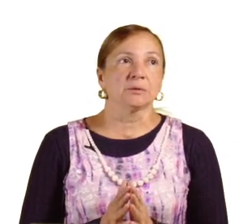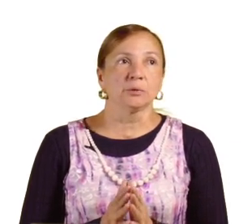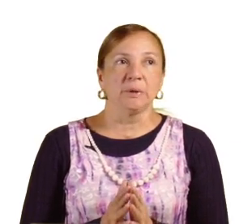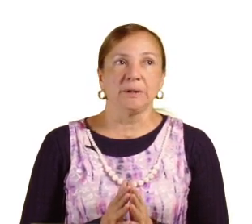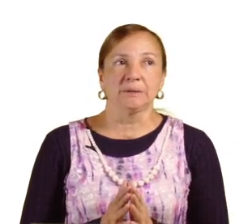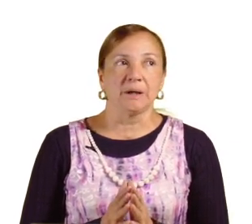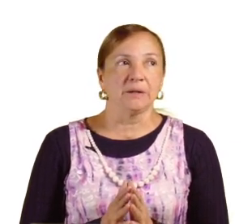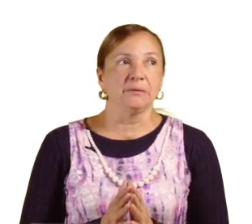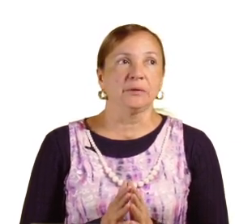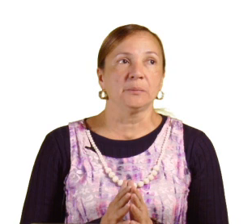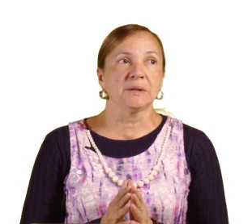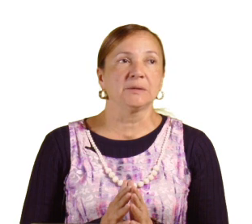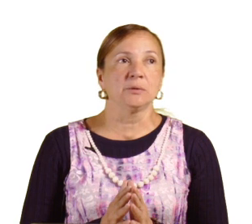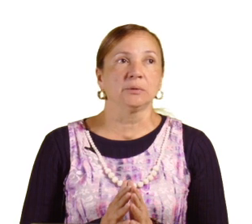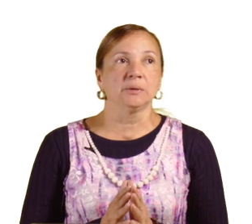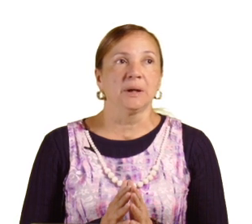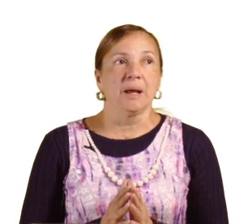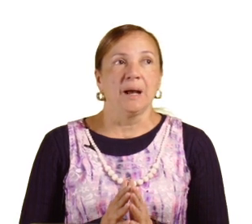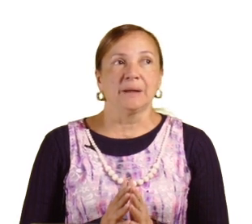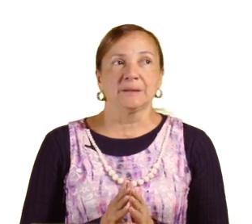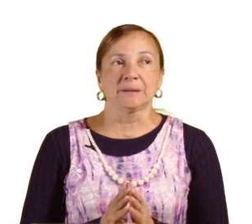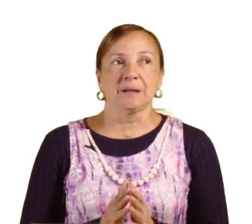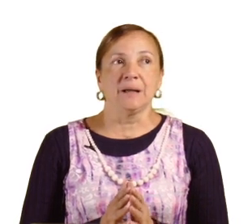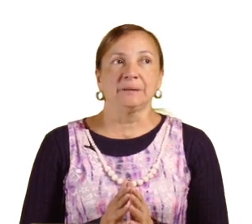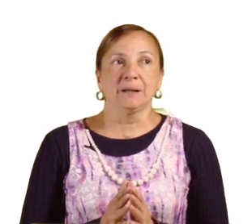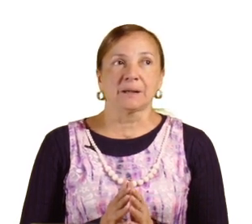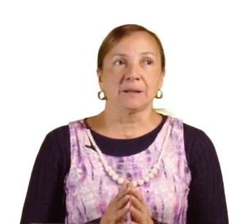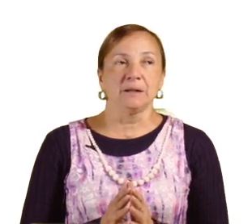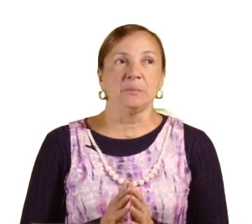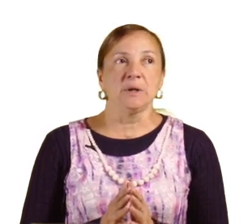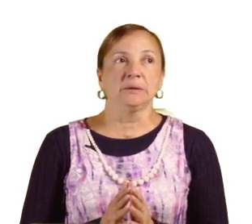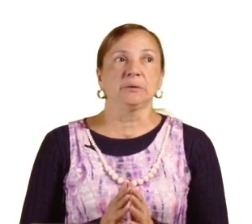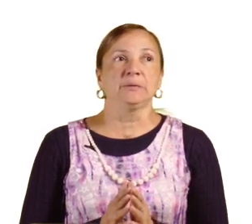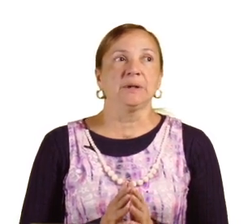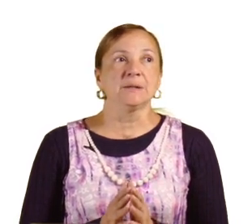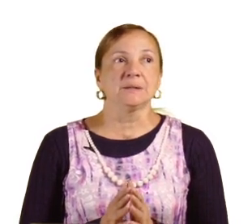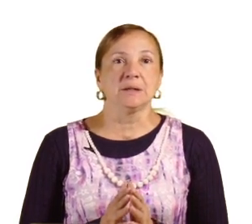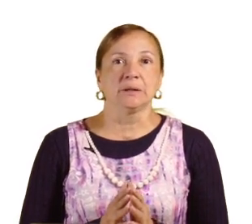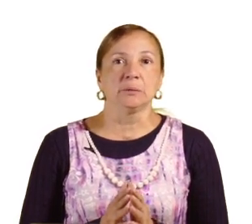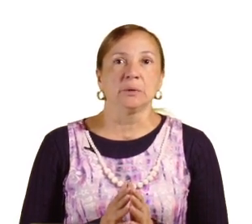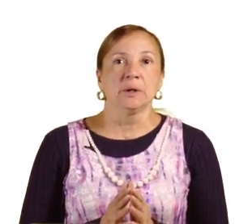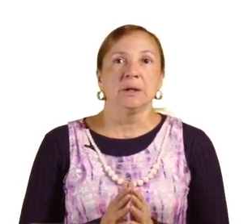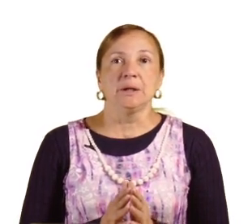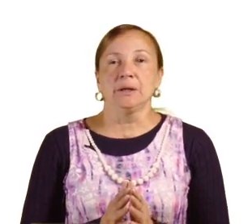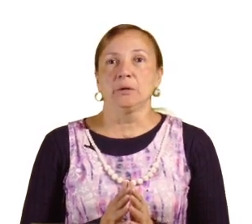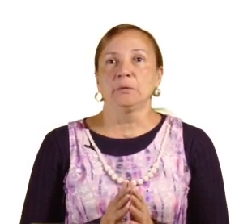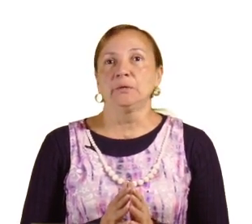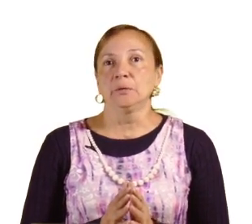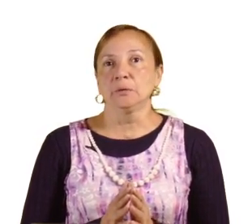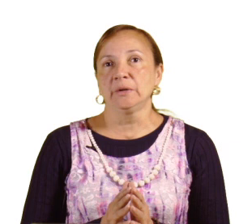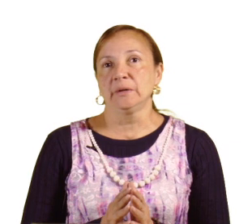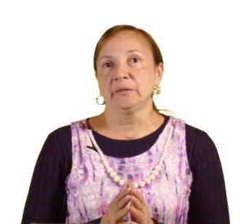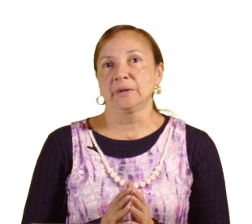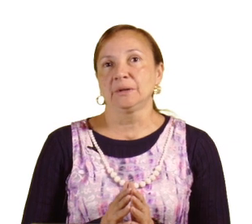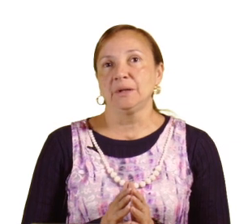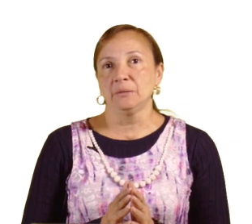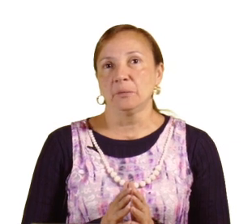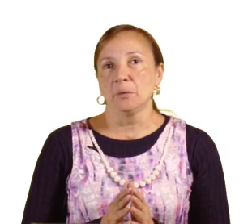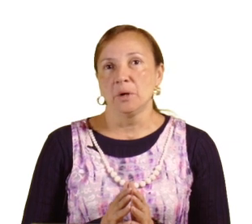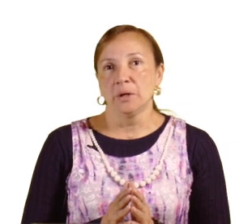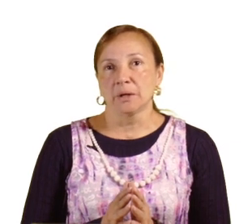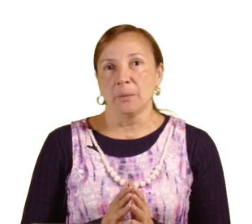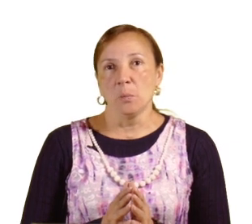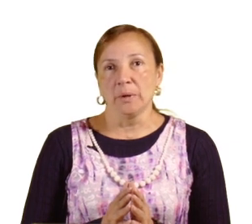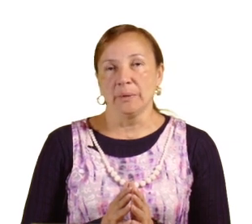es suministrar información acerca del rendimiento financiero y de los flujos de